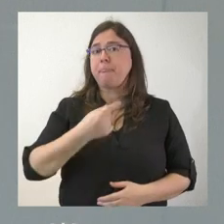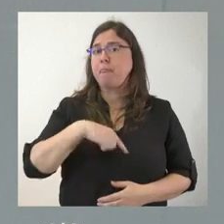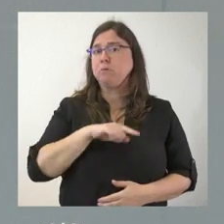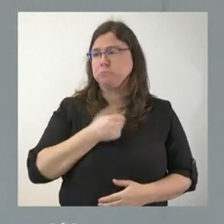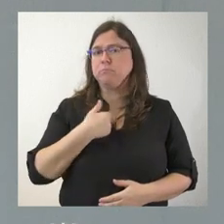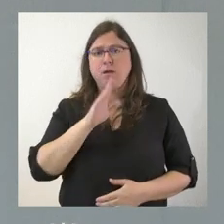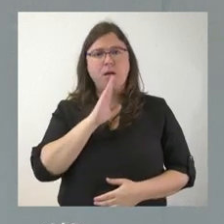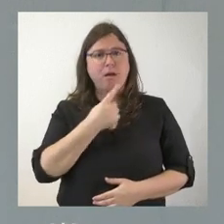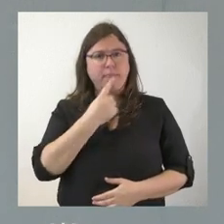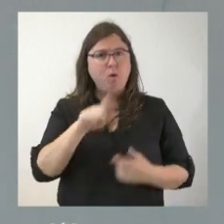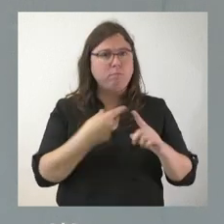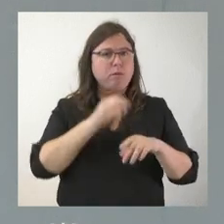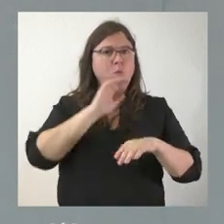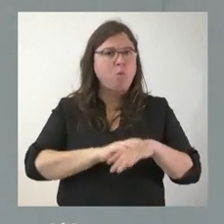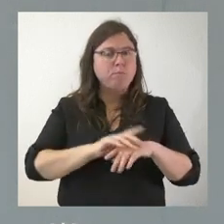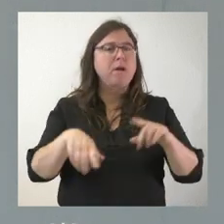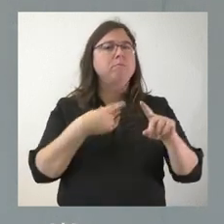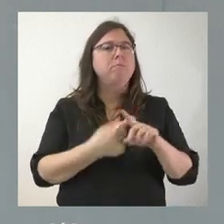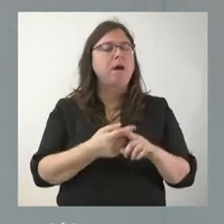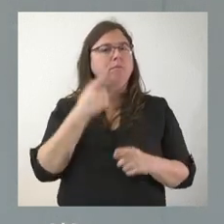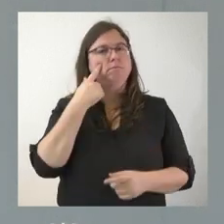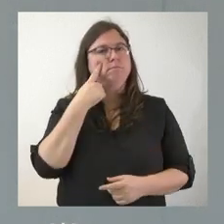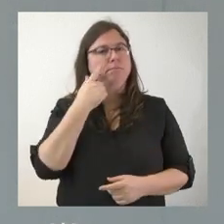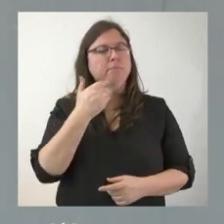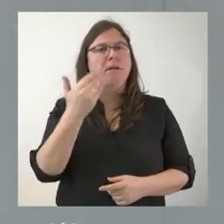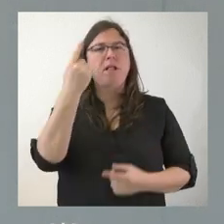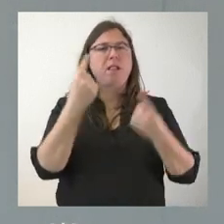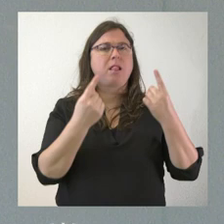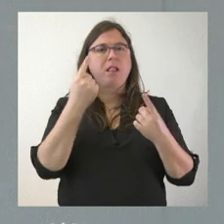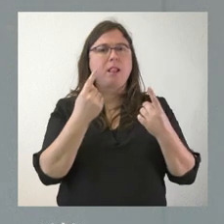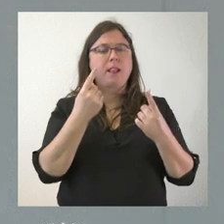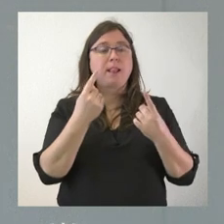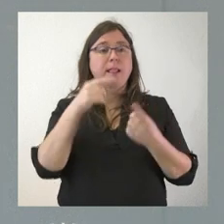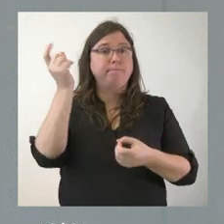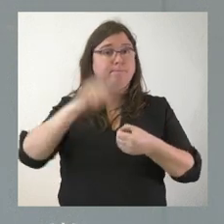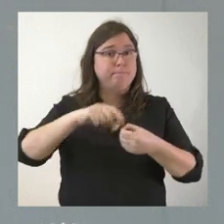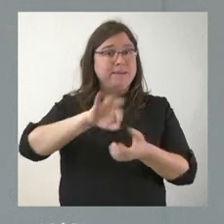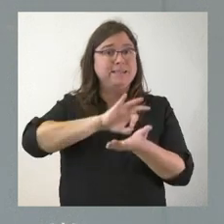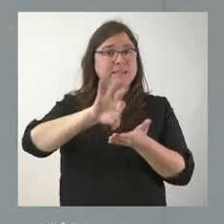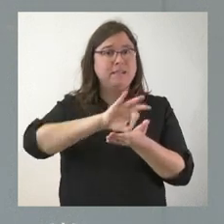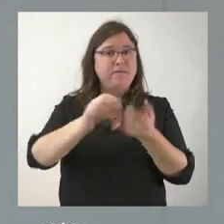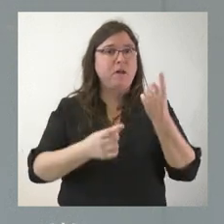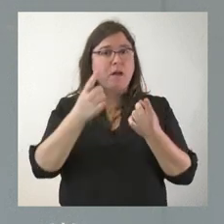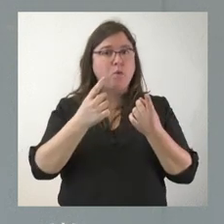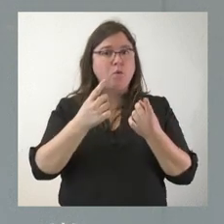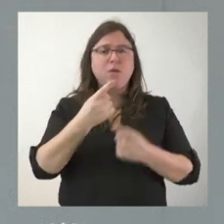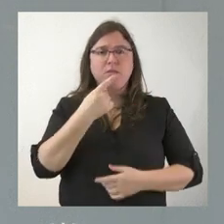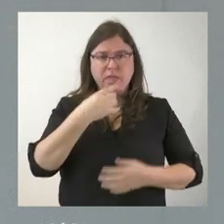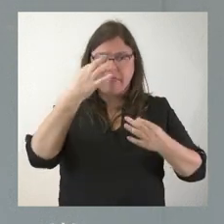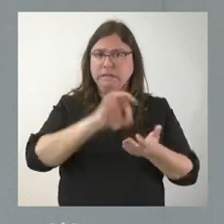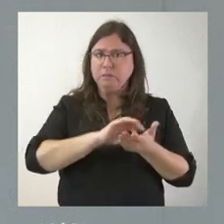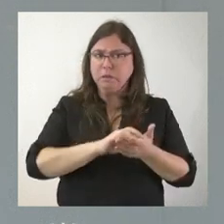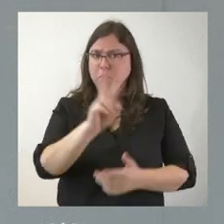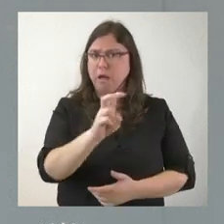decíamos y lo cumplimos hemos visto también que hay algunos que participan este servicio que están asegurando que el servicio funciona